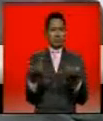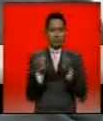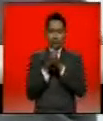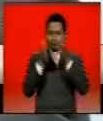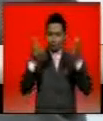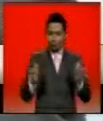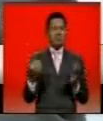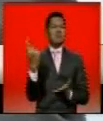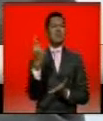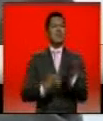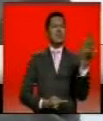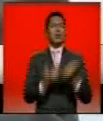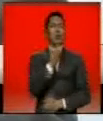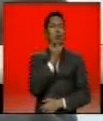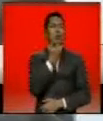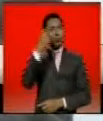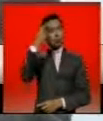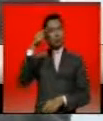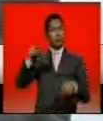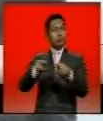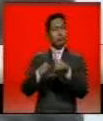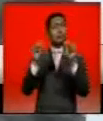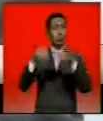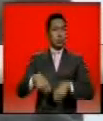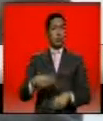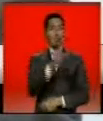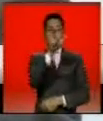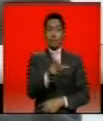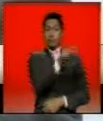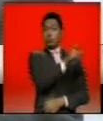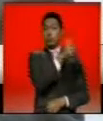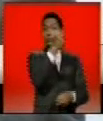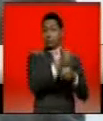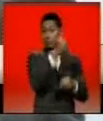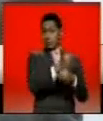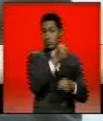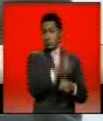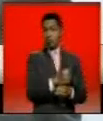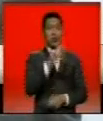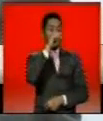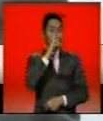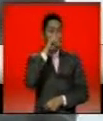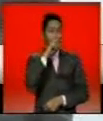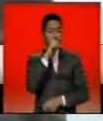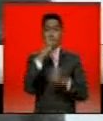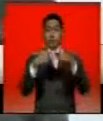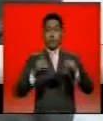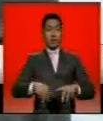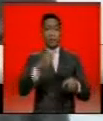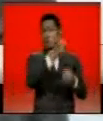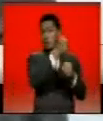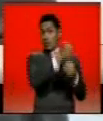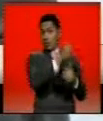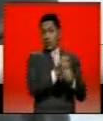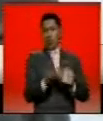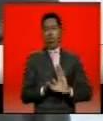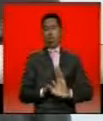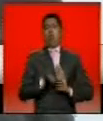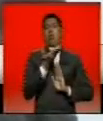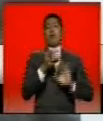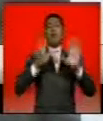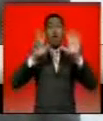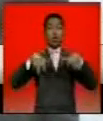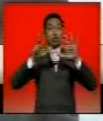trabajo se podrá pactar para que puedan laborar los trabajadores, los obreros, en jornadas que no excedan las 8